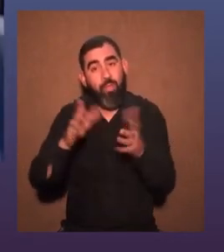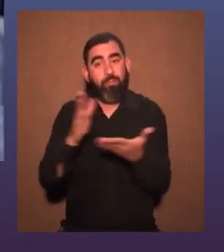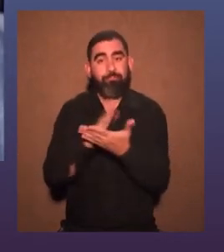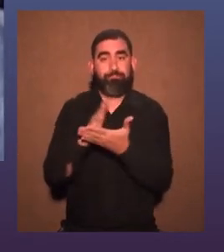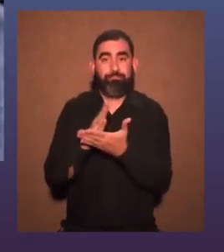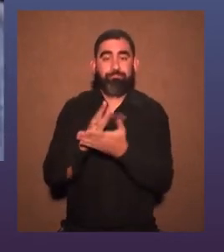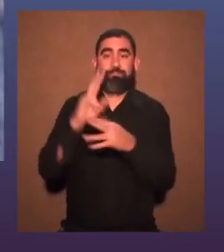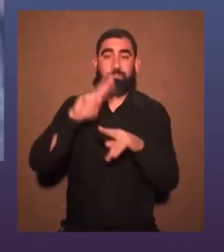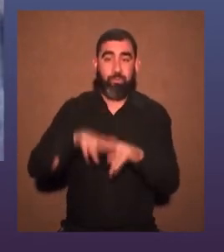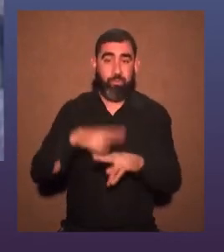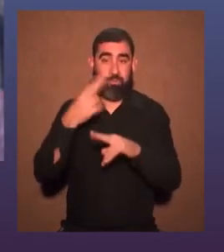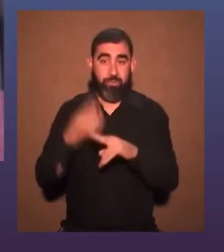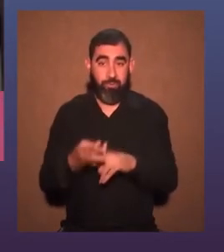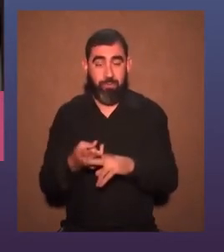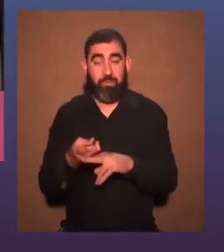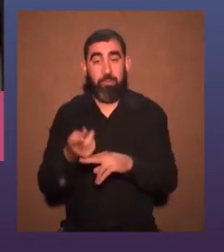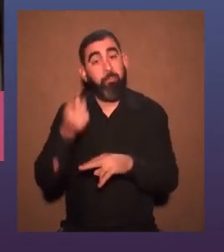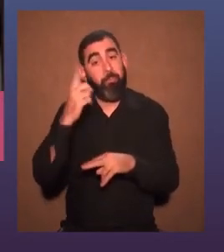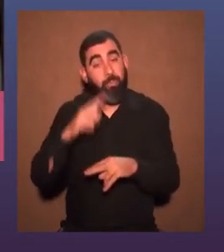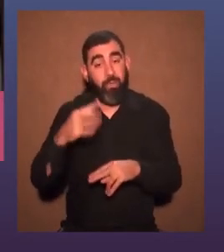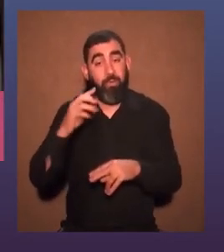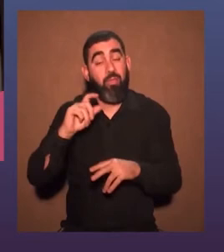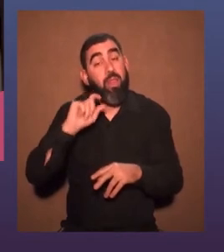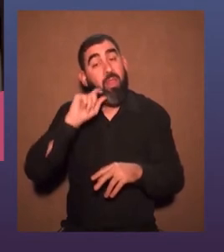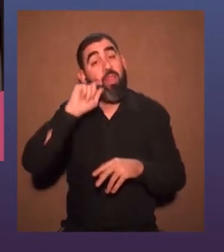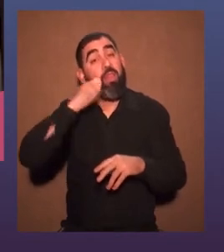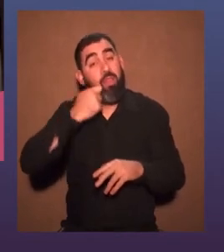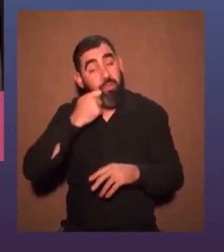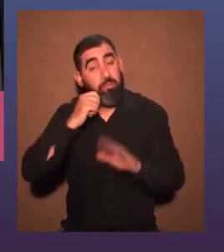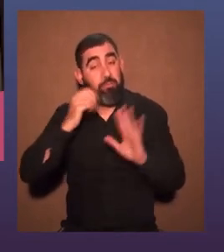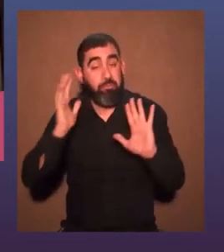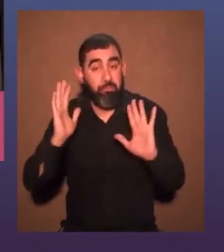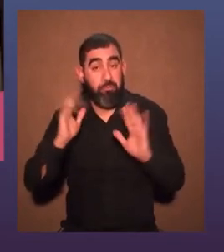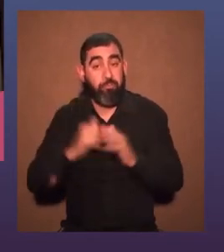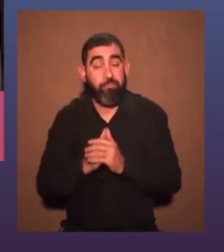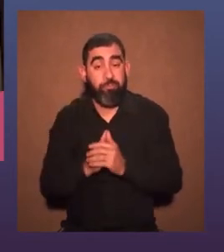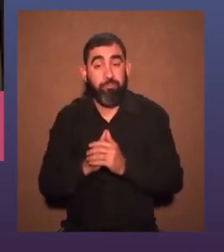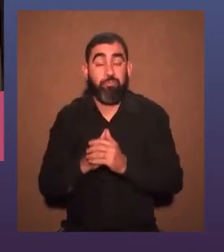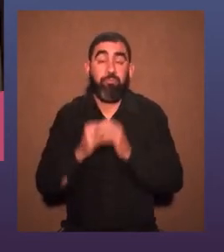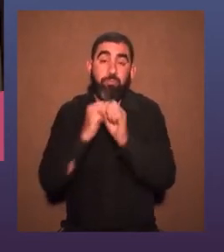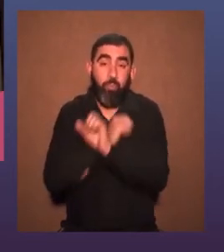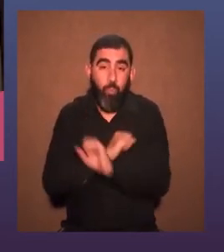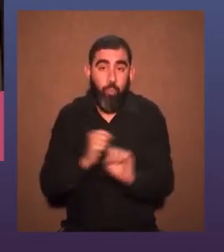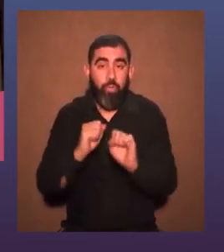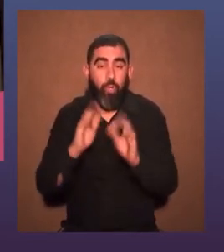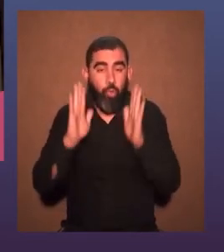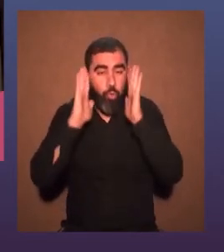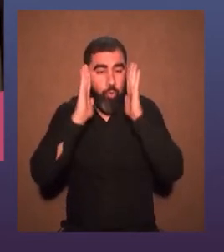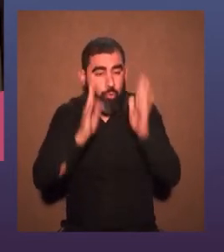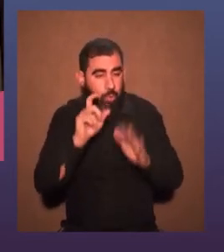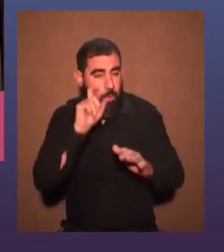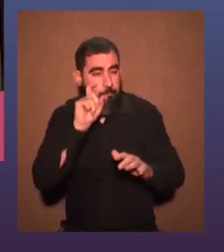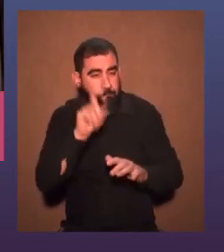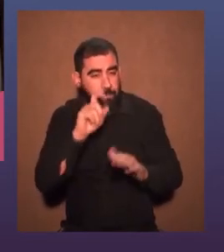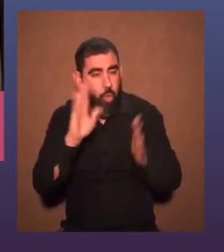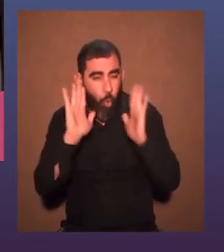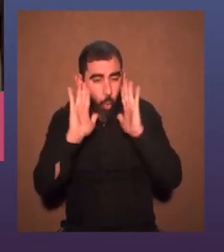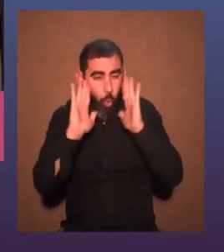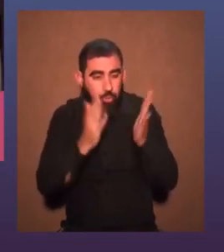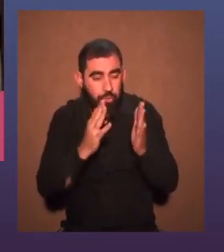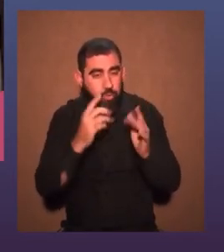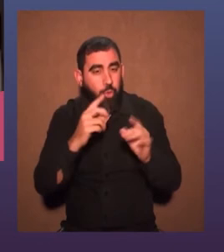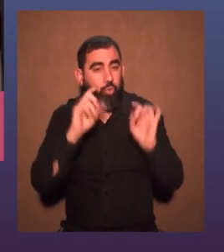equilibrio. Pero es lindo es como poder dedicarle toda la obsesión y la